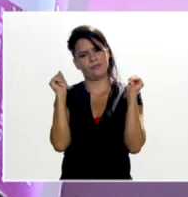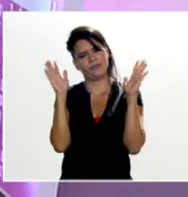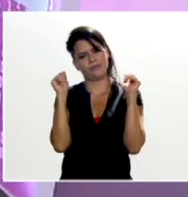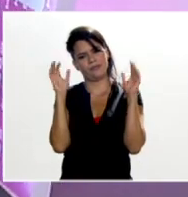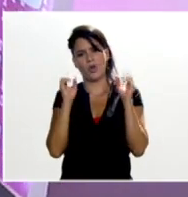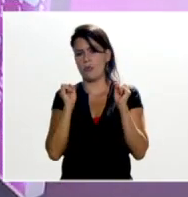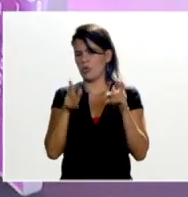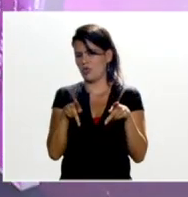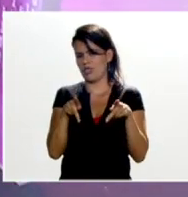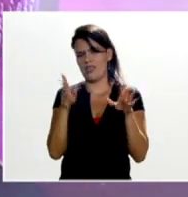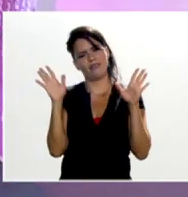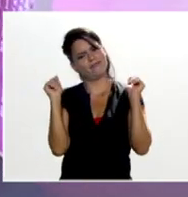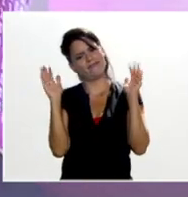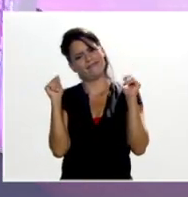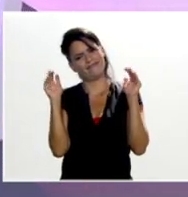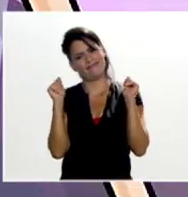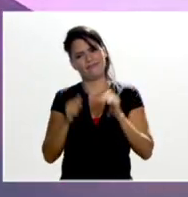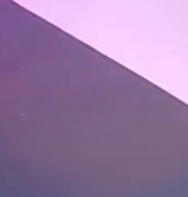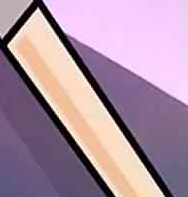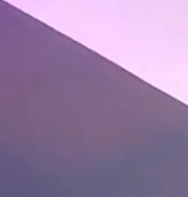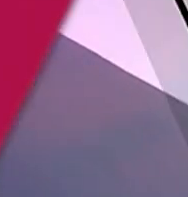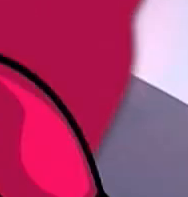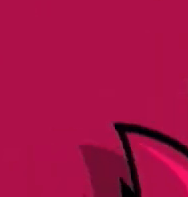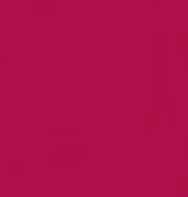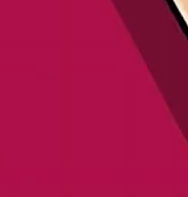una próxima oportunidad.